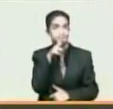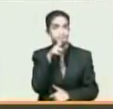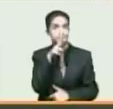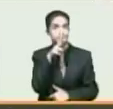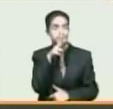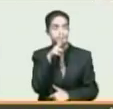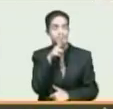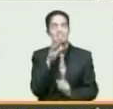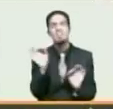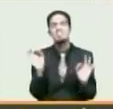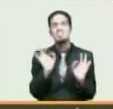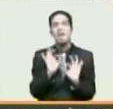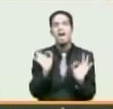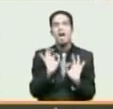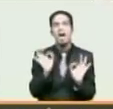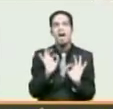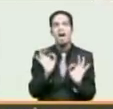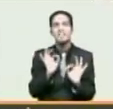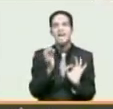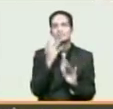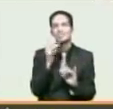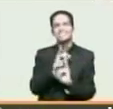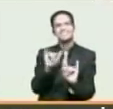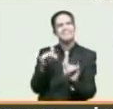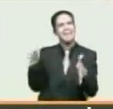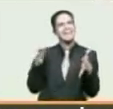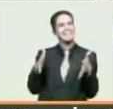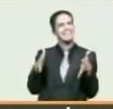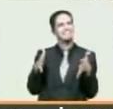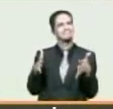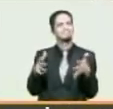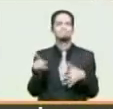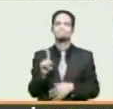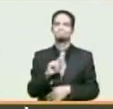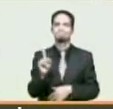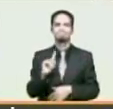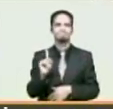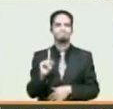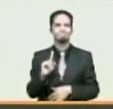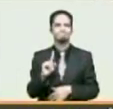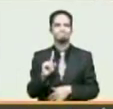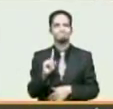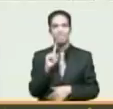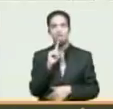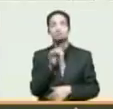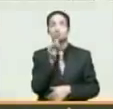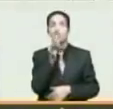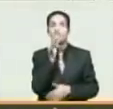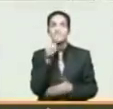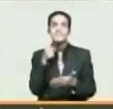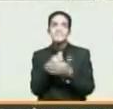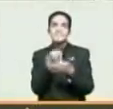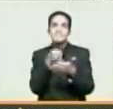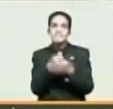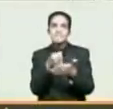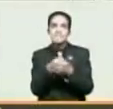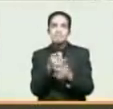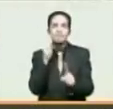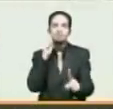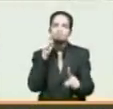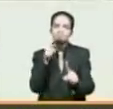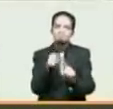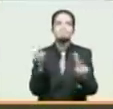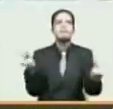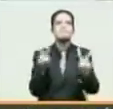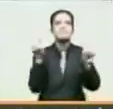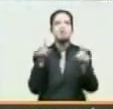Entonces nadie crea que es que ya ganamos la guerra. No, no, no hemos ganado la guerra. Estamos en batalla, estamos en lucha, pero vamos a la victoria, como nos dijo el comandante